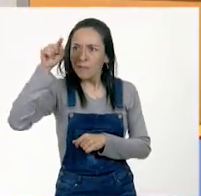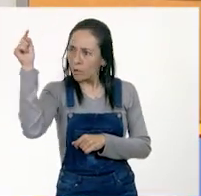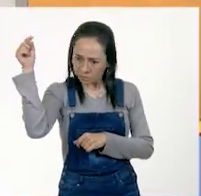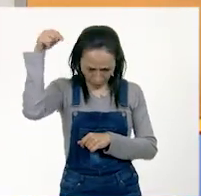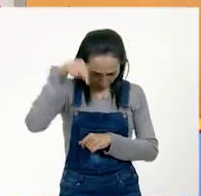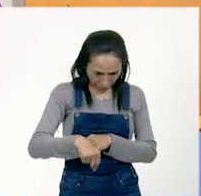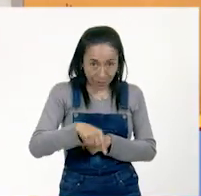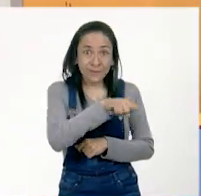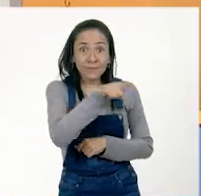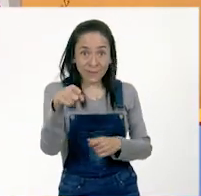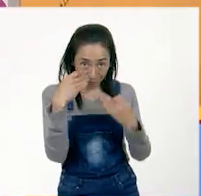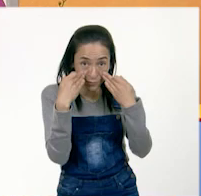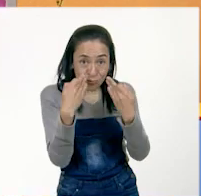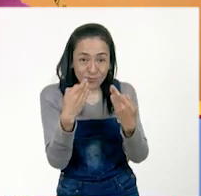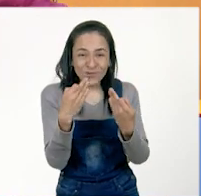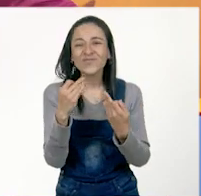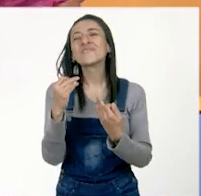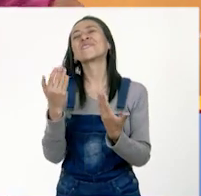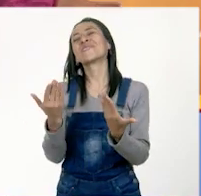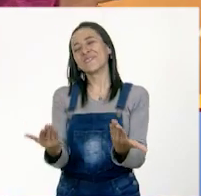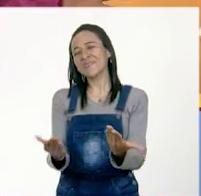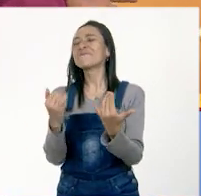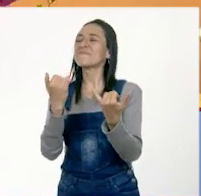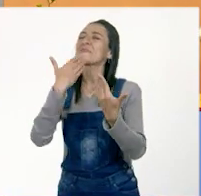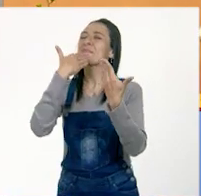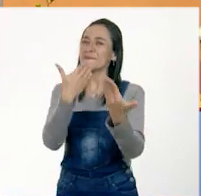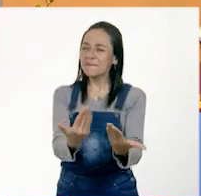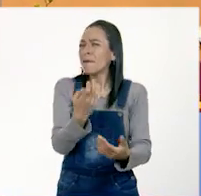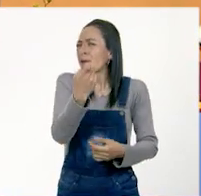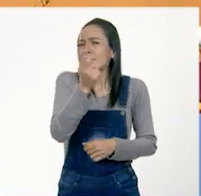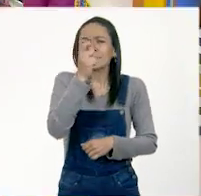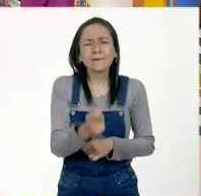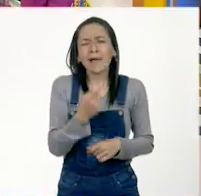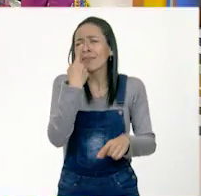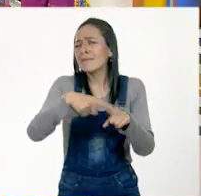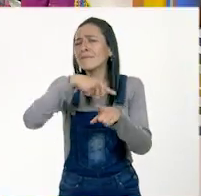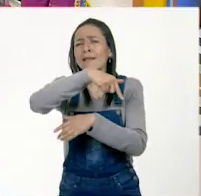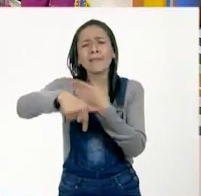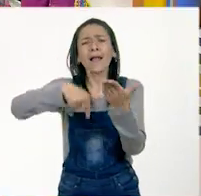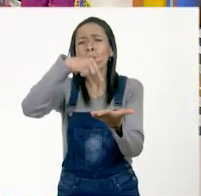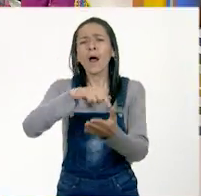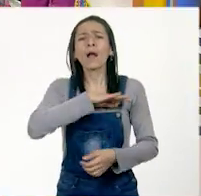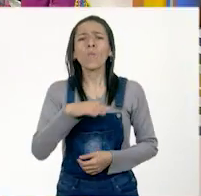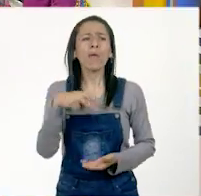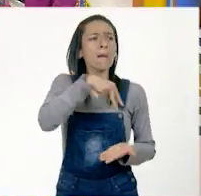¡Muy bien! Y de esa forma podemos teletransportarnos a diferentes lugares. ¿Qué les